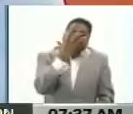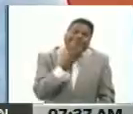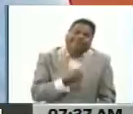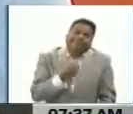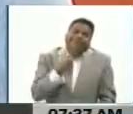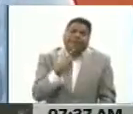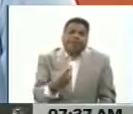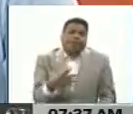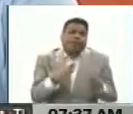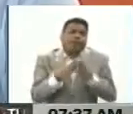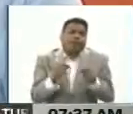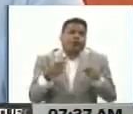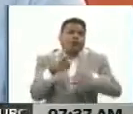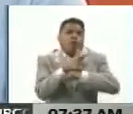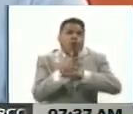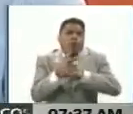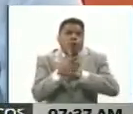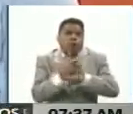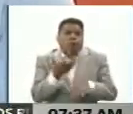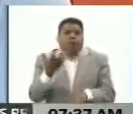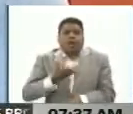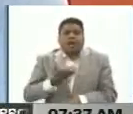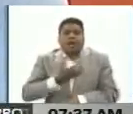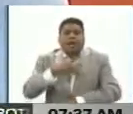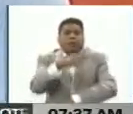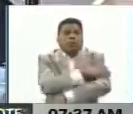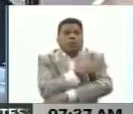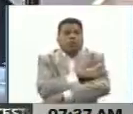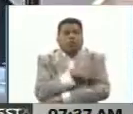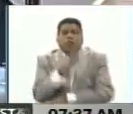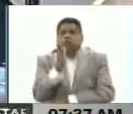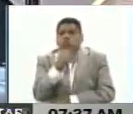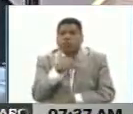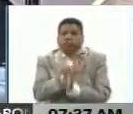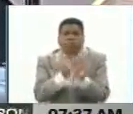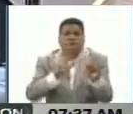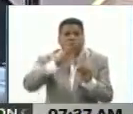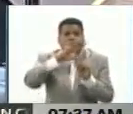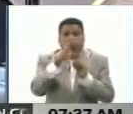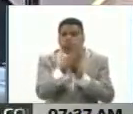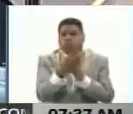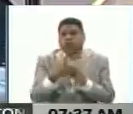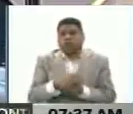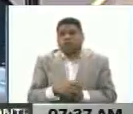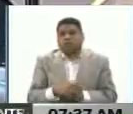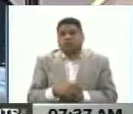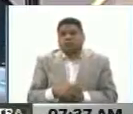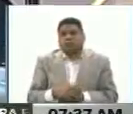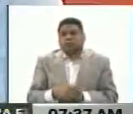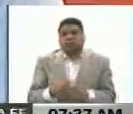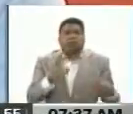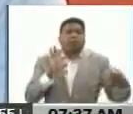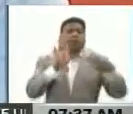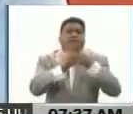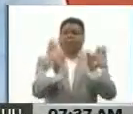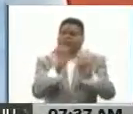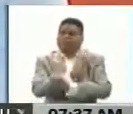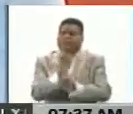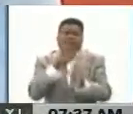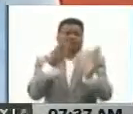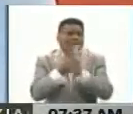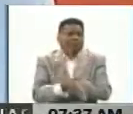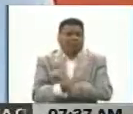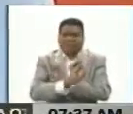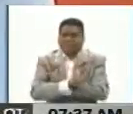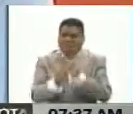ausencia de políticas públicas en cultura. O sea que allí ni siquiera hay opciones, pero privadas, ahí ni siquiera hay que articular, sino que ahí no pasa nada.